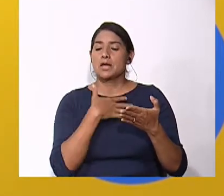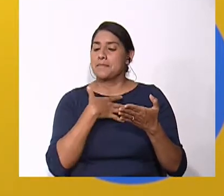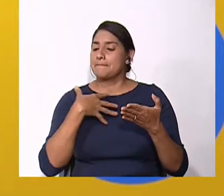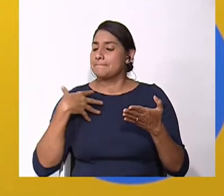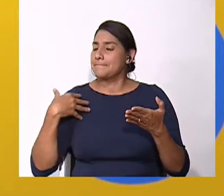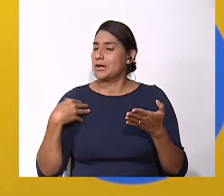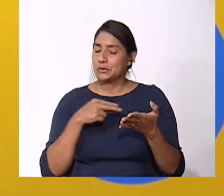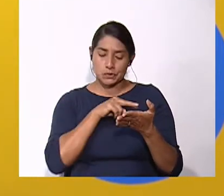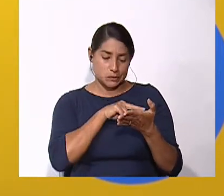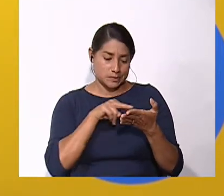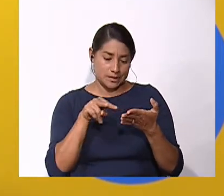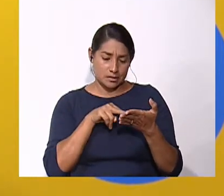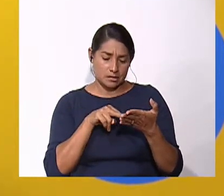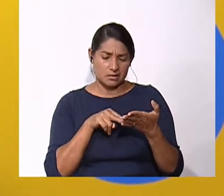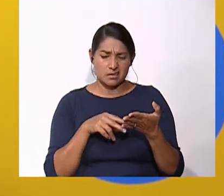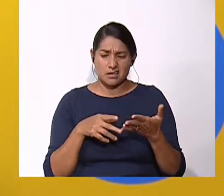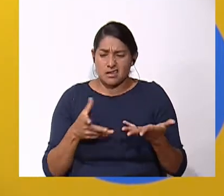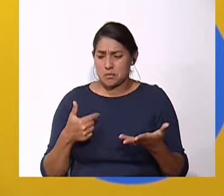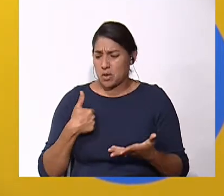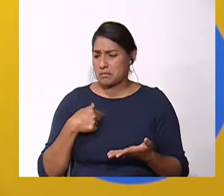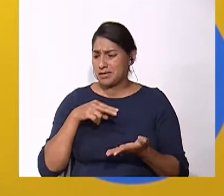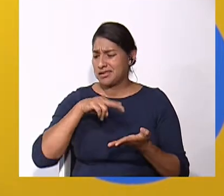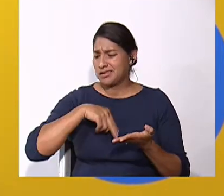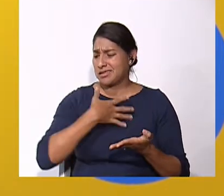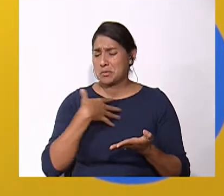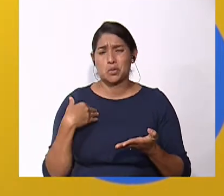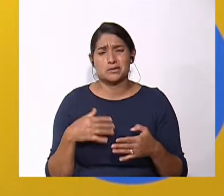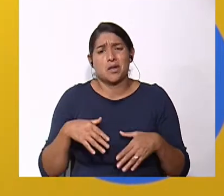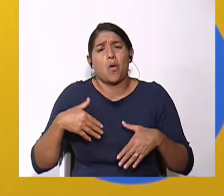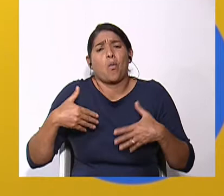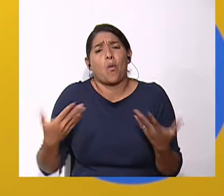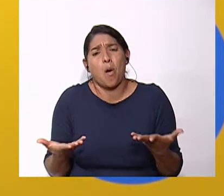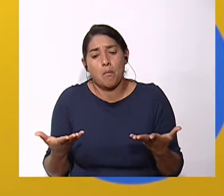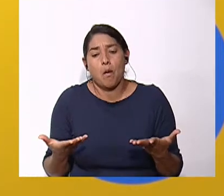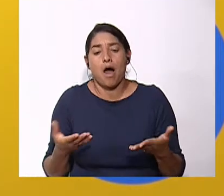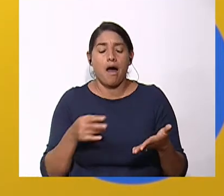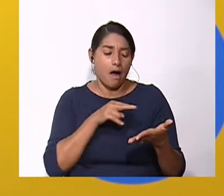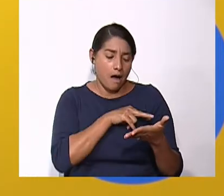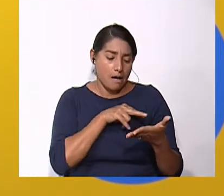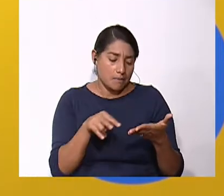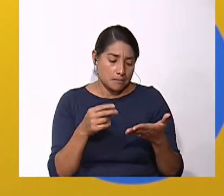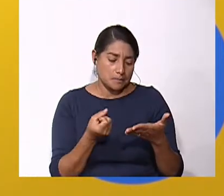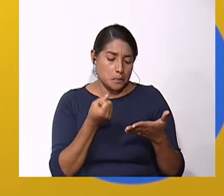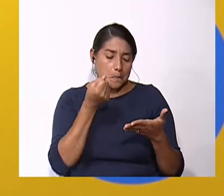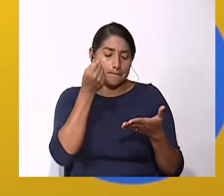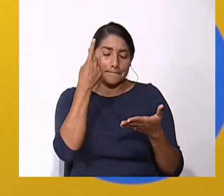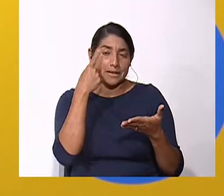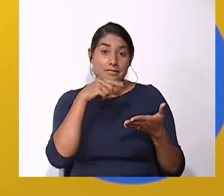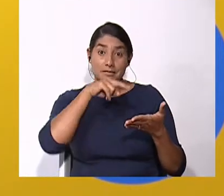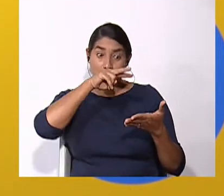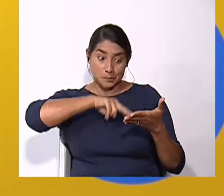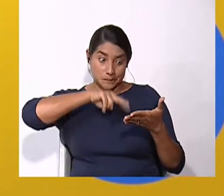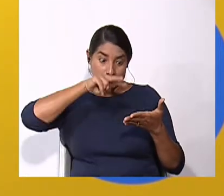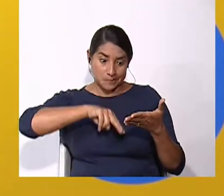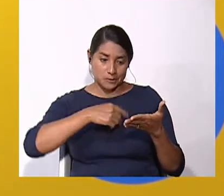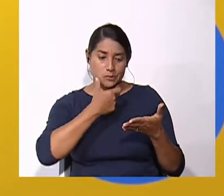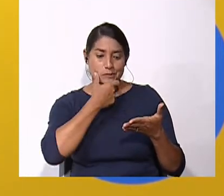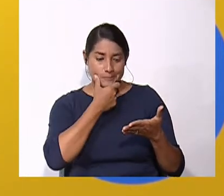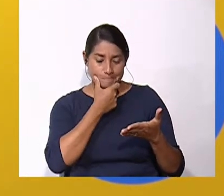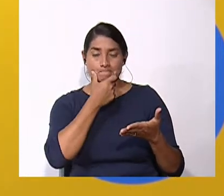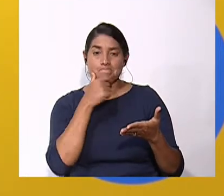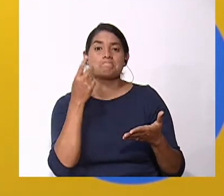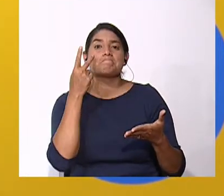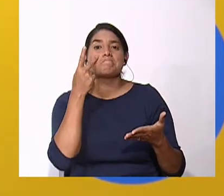leer. ¿Y cuándo es que nos empieza a gustar la lectura? Cuando comprendemos lo que estamos leyendo. Vamos a